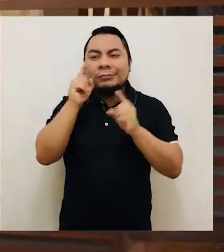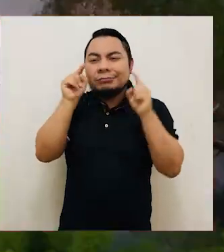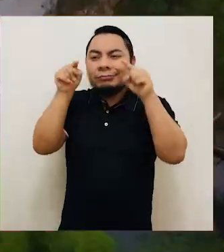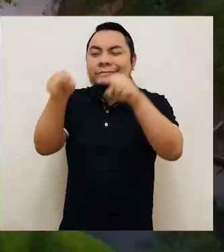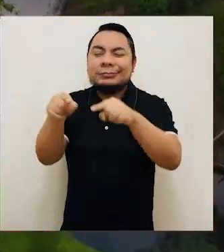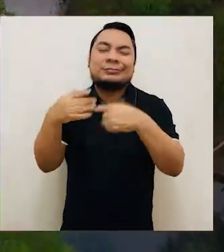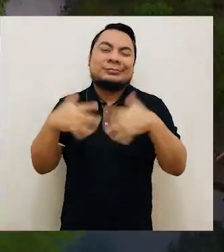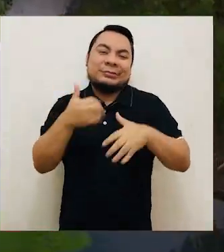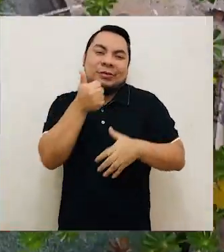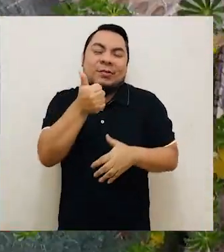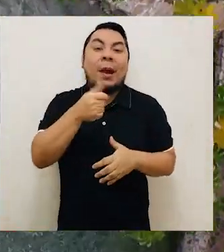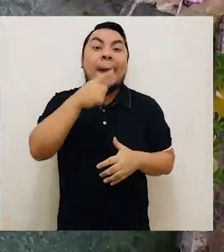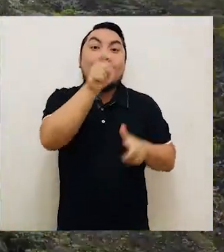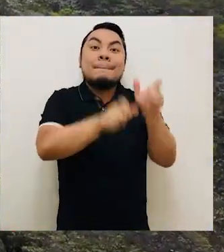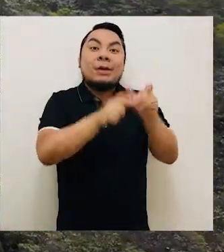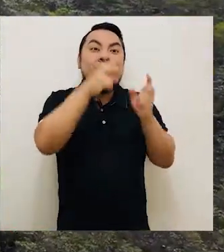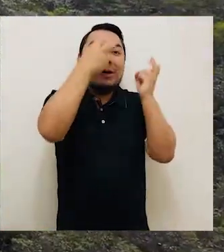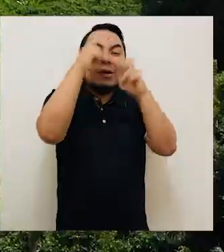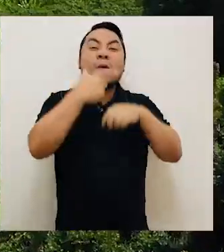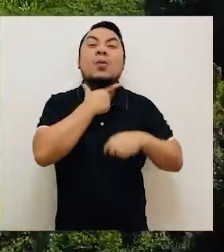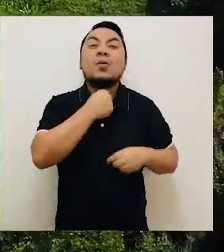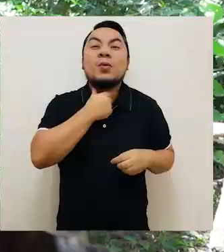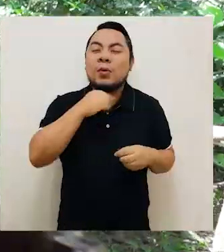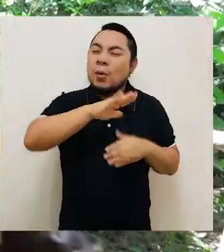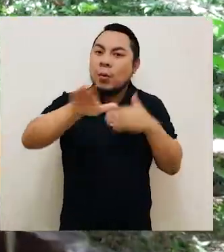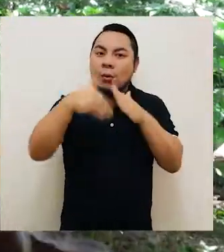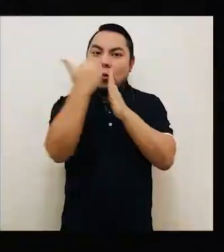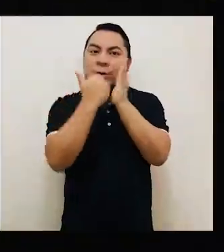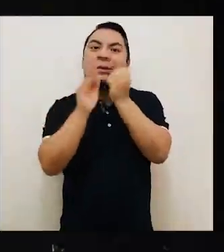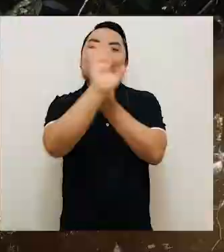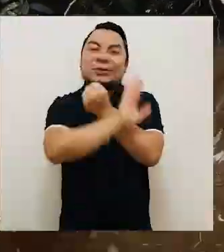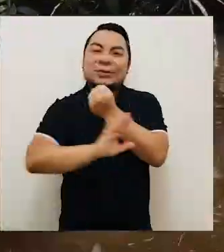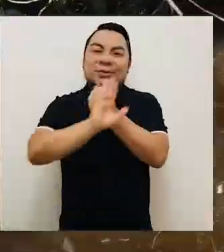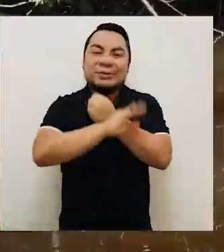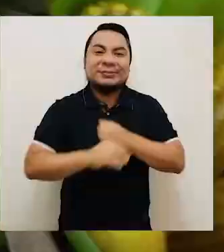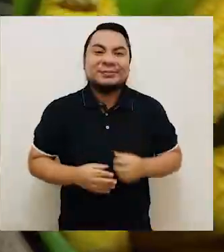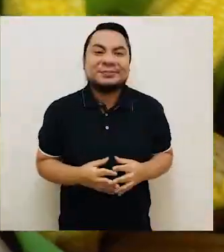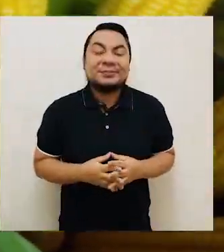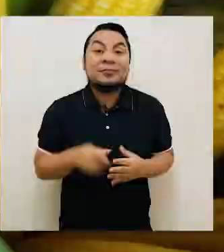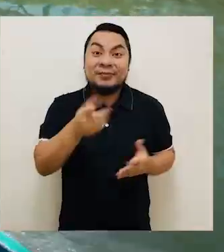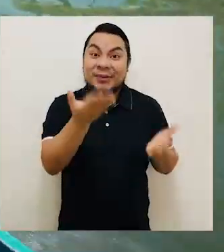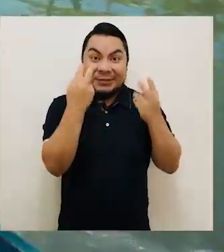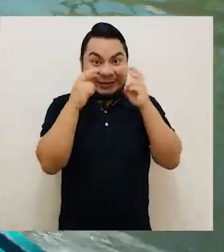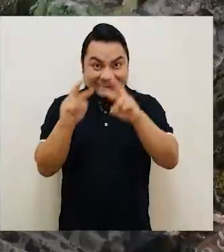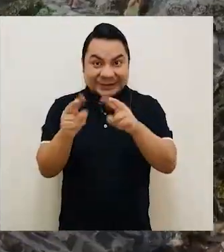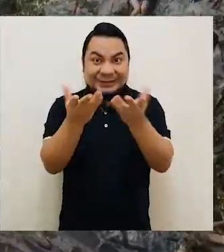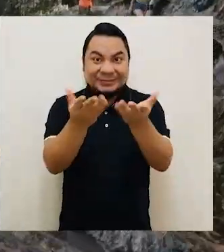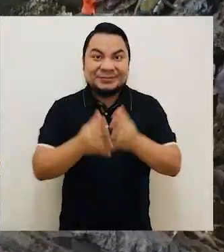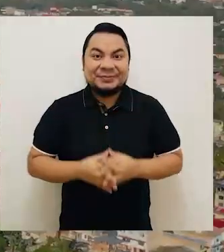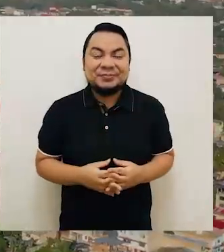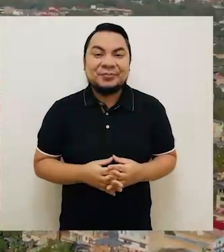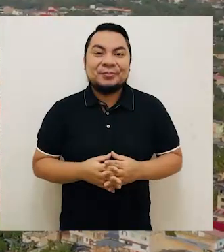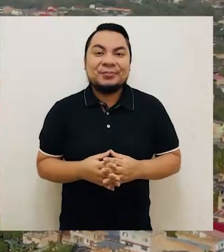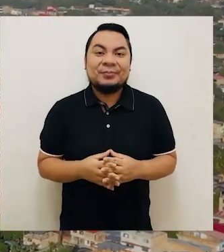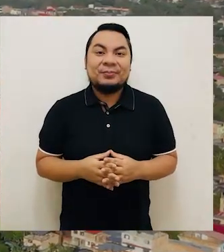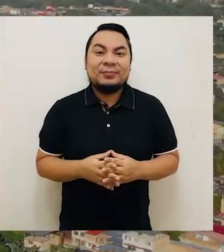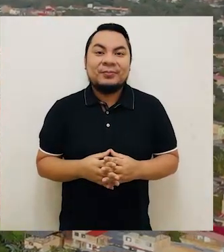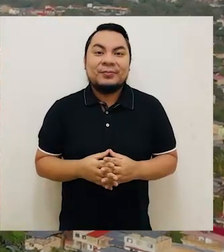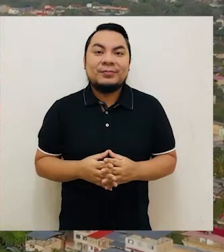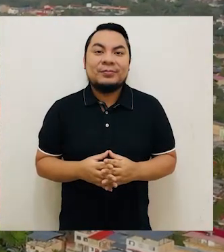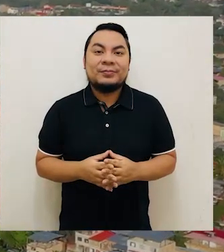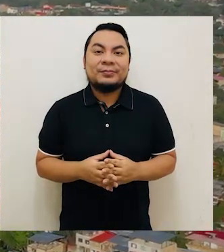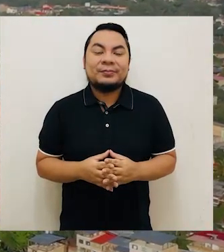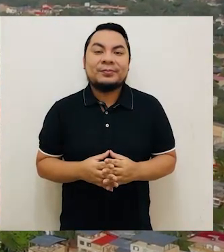ideal para los viajeros que busquen hacer turismo con todas las medidas de seguridad. ¿Me acompañas a visitarlo?